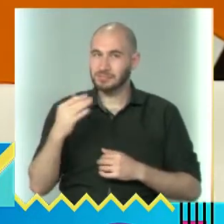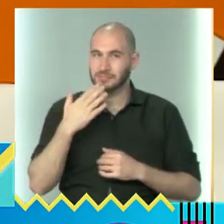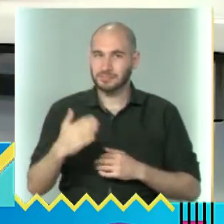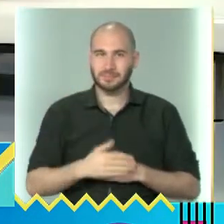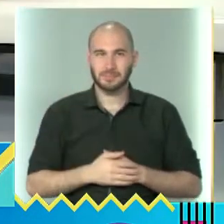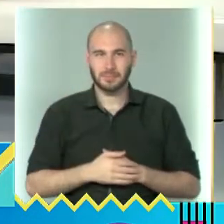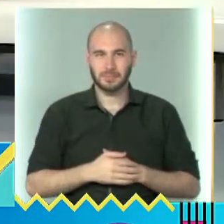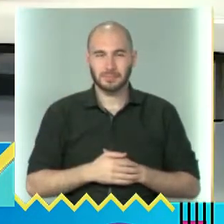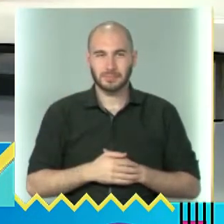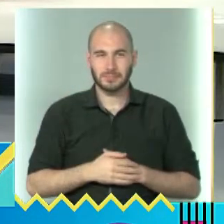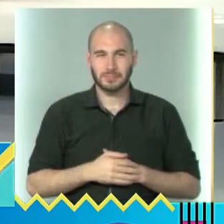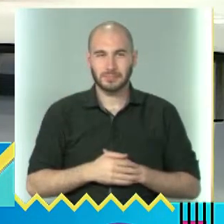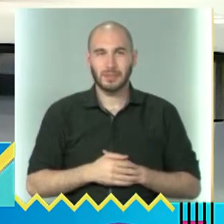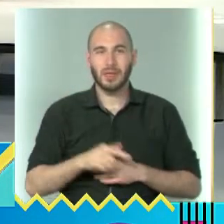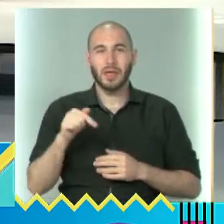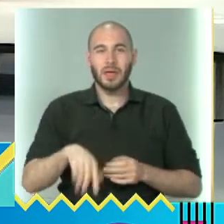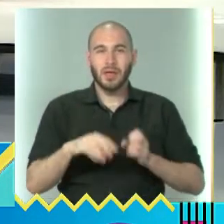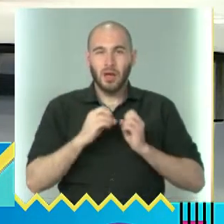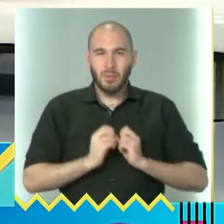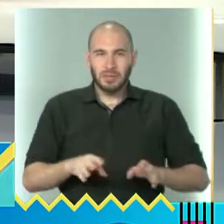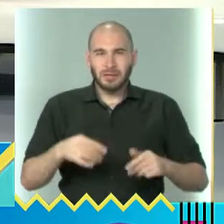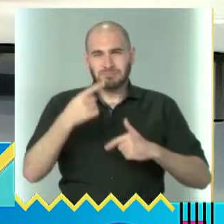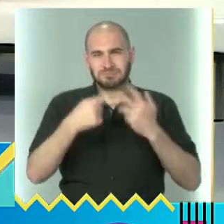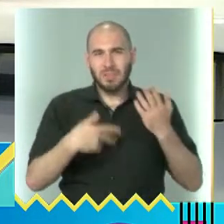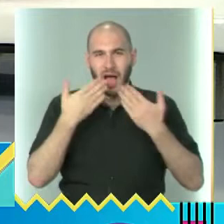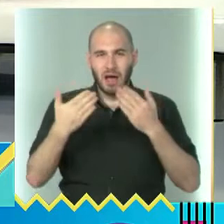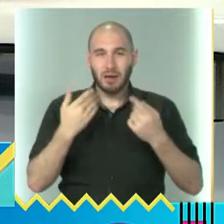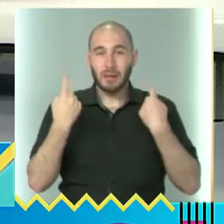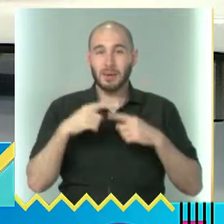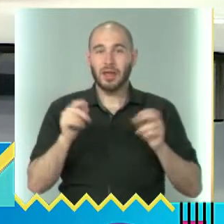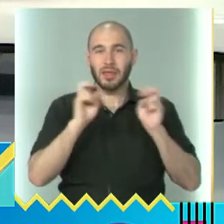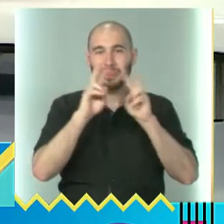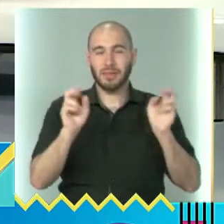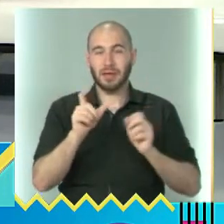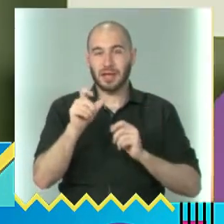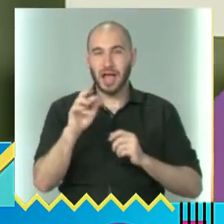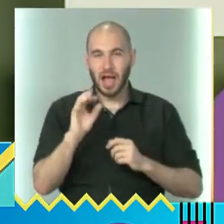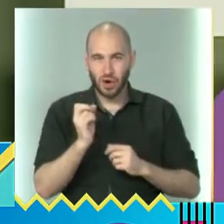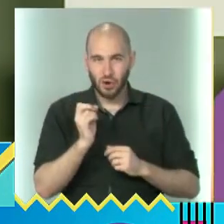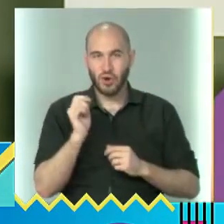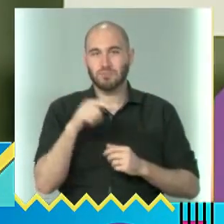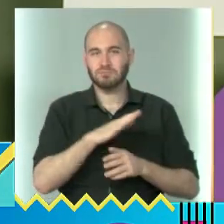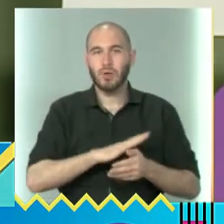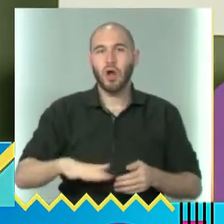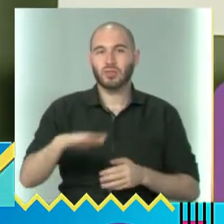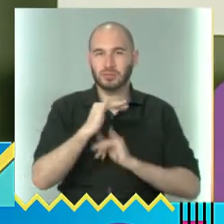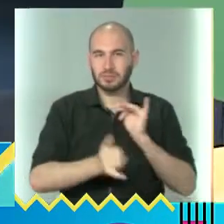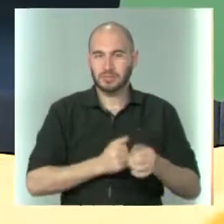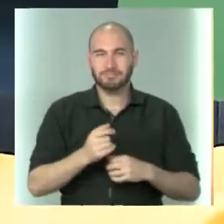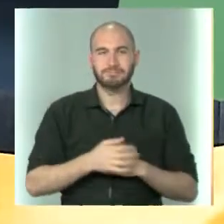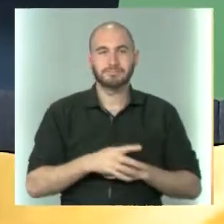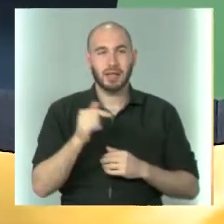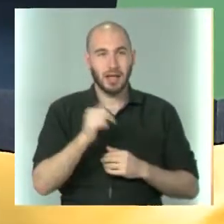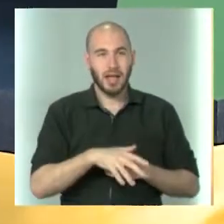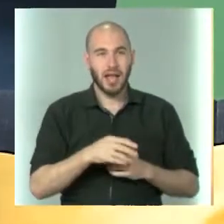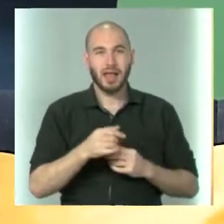invitarme. Bueno, arrancamos nomás porque hay mucho para hablar, pero bueno, vamos a la columna de Caro para contextualizar un poquito. Así es, bueno, vamos